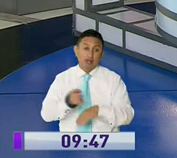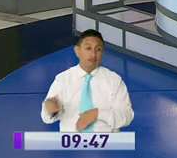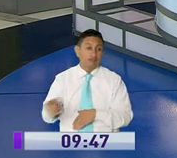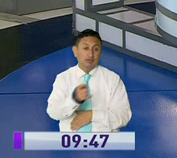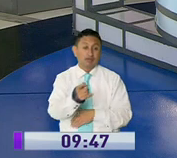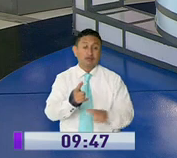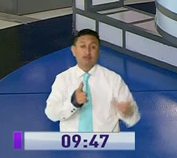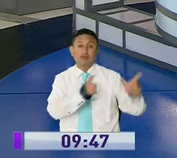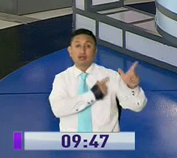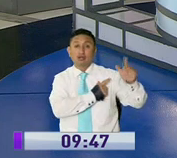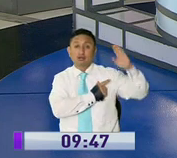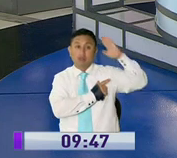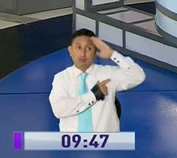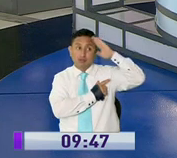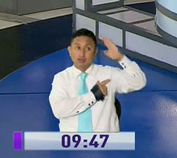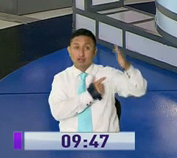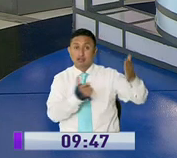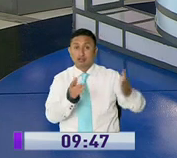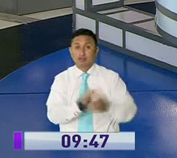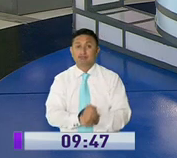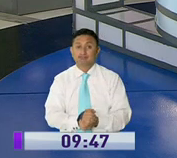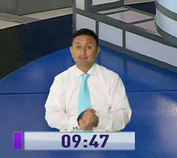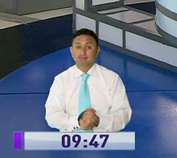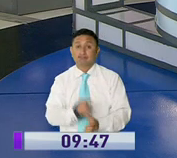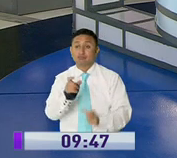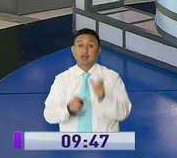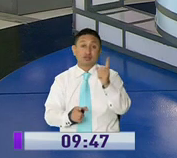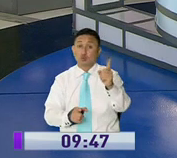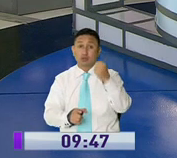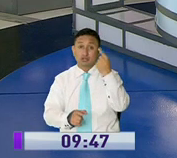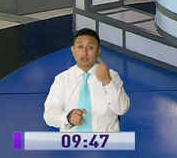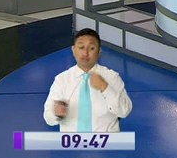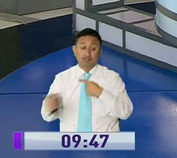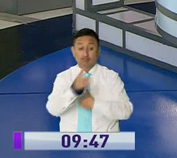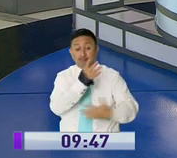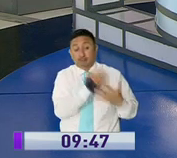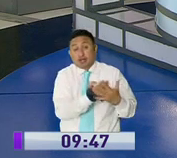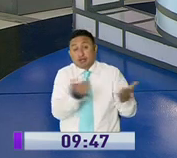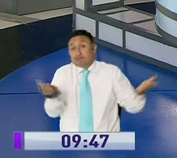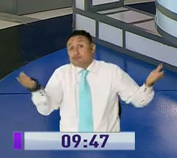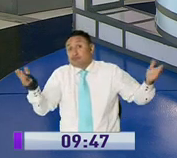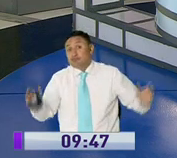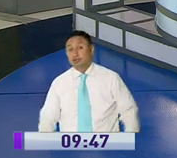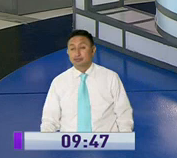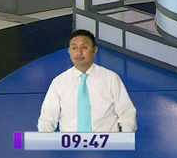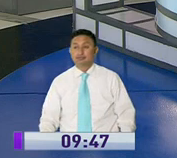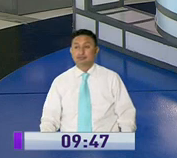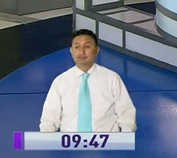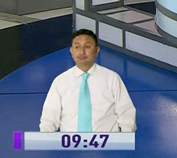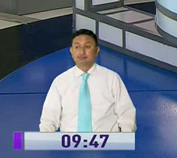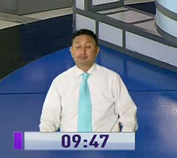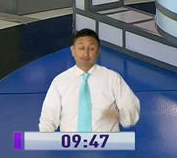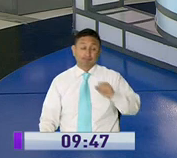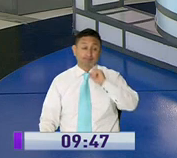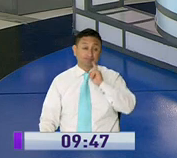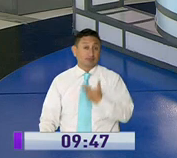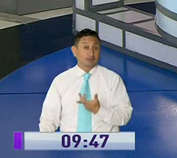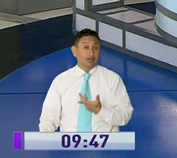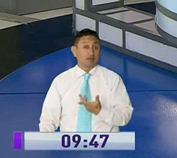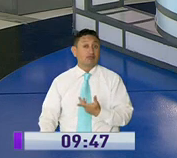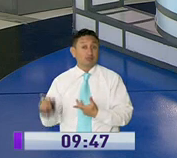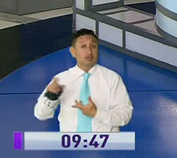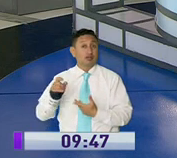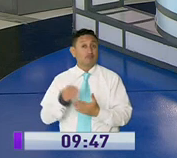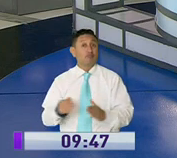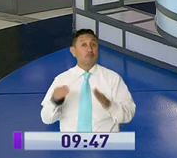los militares, junto a la policía. Y la gente que no entienda, canas. Exactamente, o sea, ya, o sea, de verdad, ya, hay que endurecer